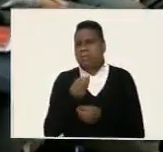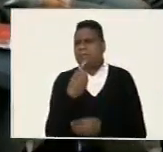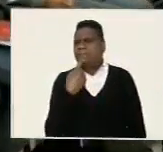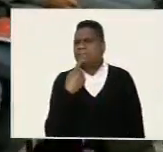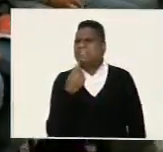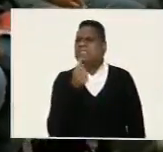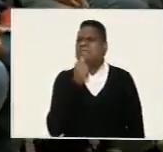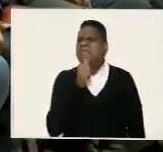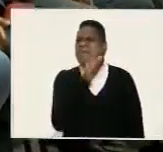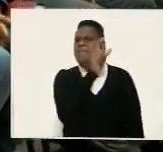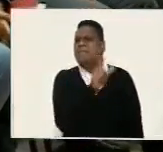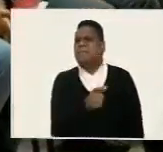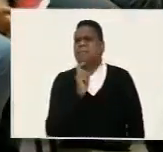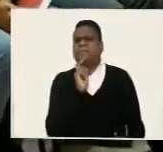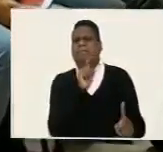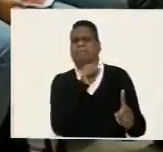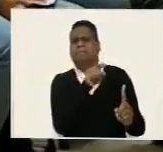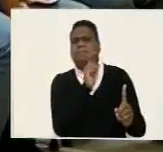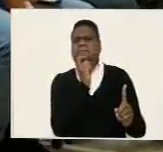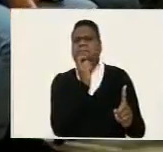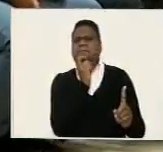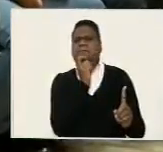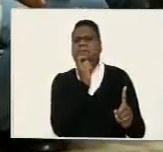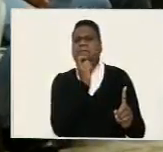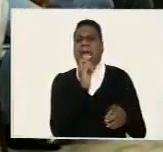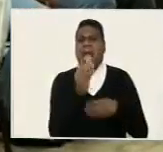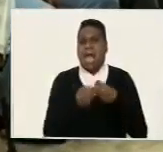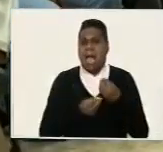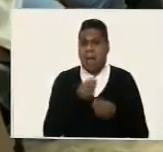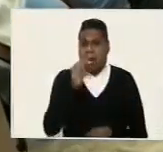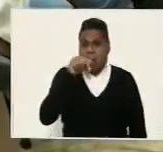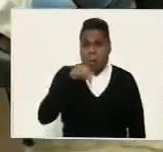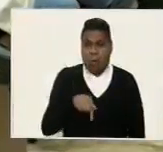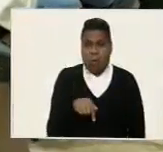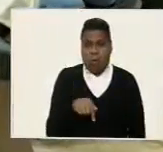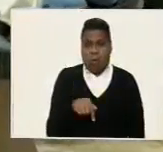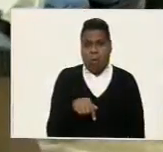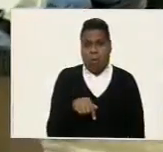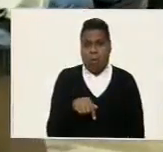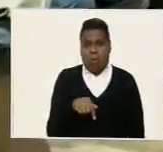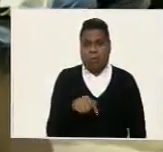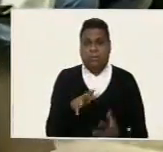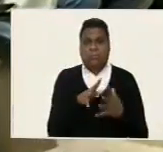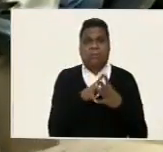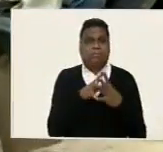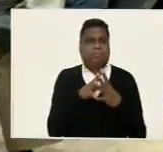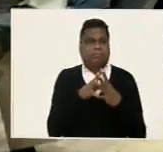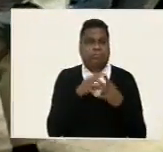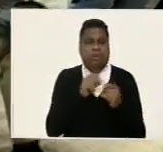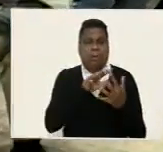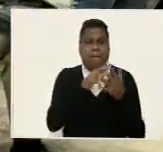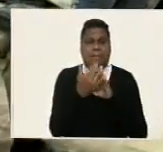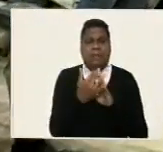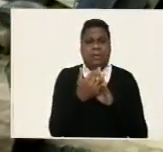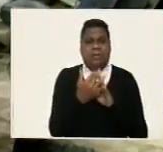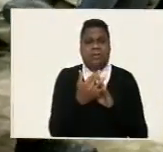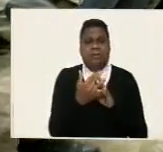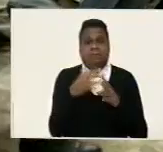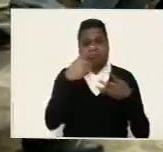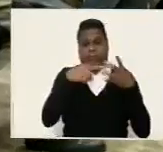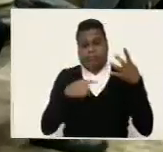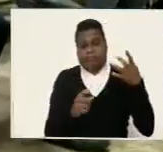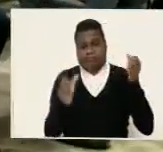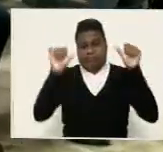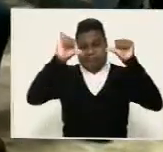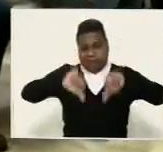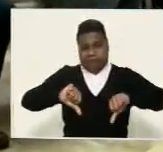¿Quién lo hace? ¿Quién se ha convertido hoy en otra cosa que las ruinas de un imperio decadente colonial? Dejaron